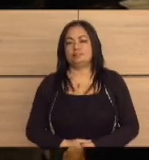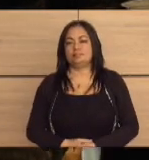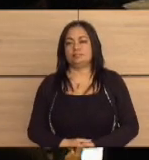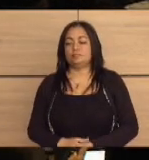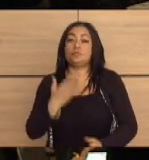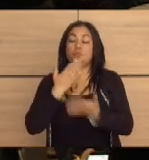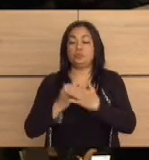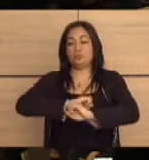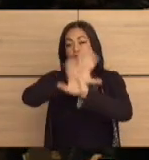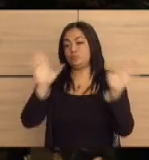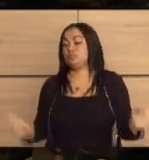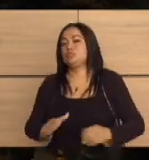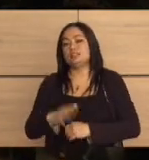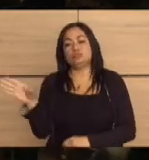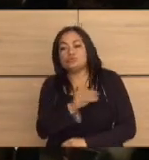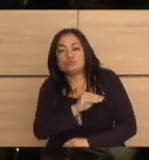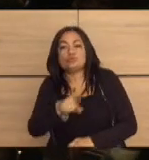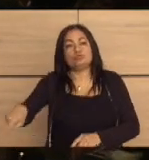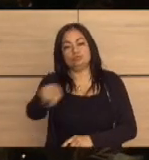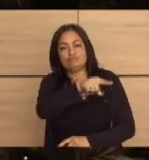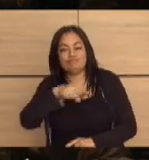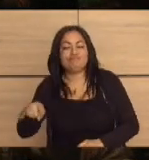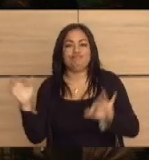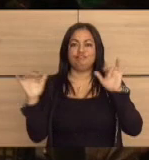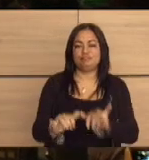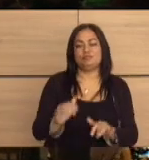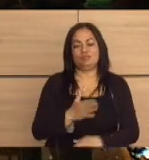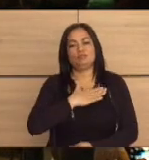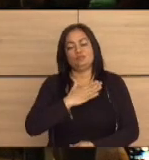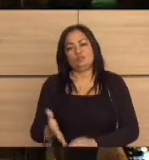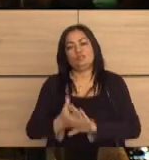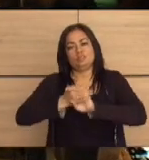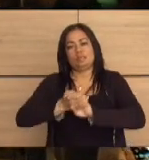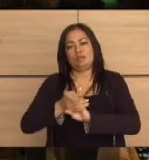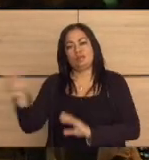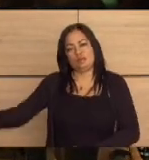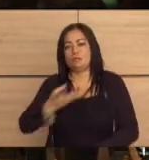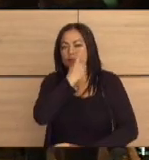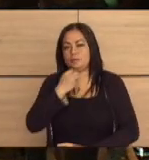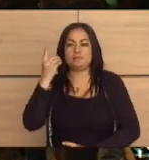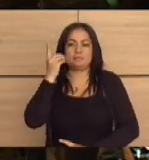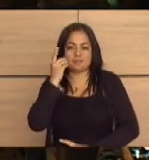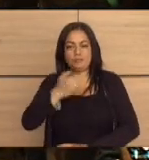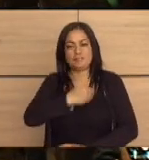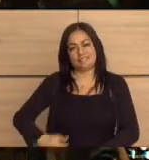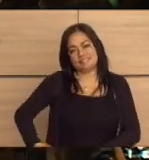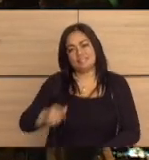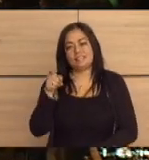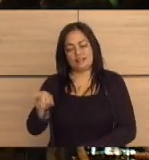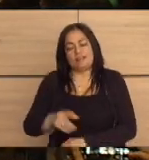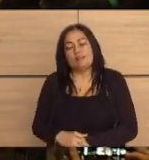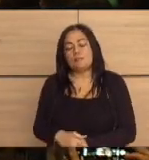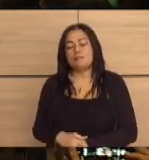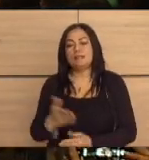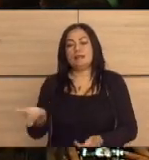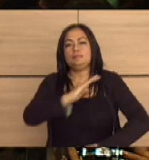Bueno, buenos días para todos, para todas. Un saludo muy especial al señor presidente Iván Duque Márquez, a los